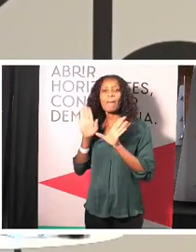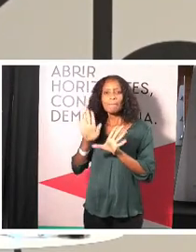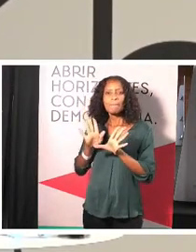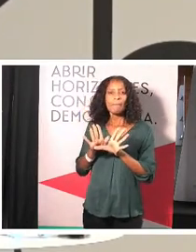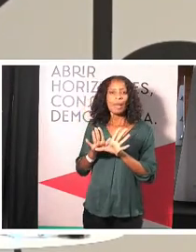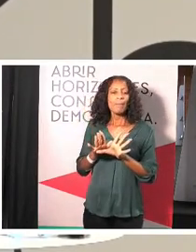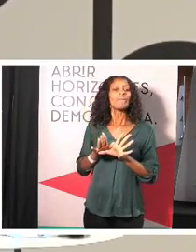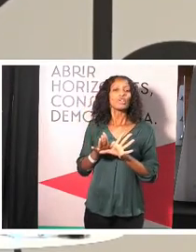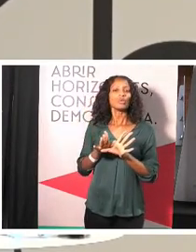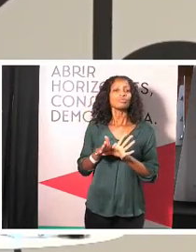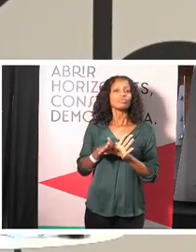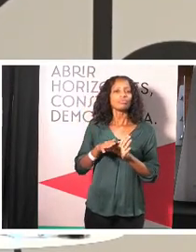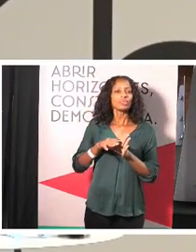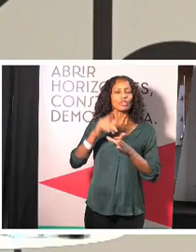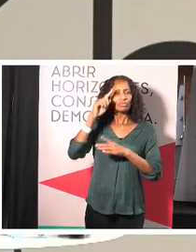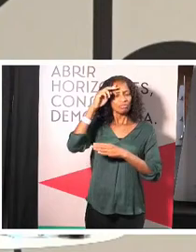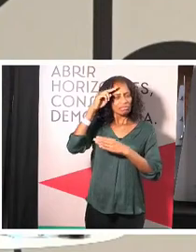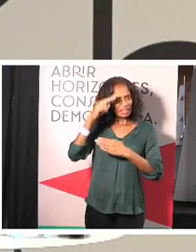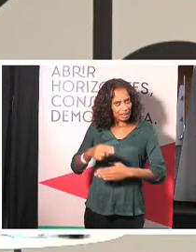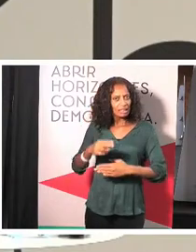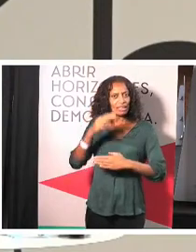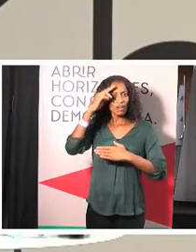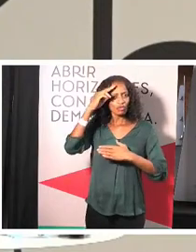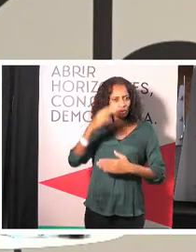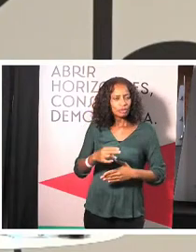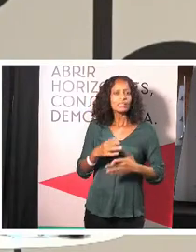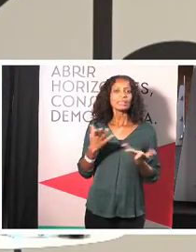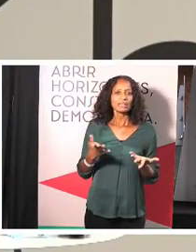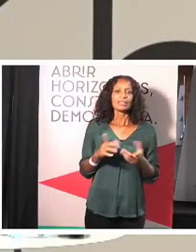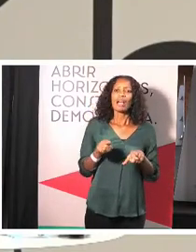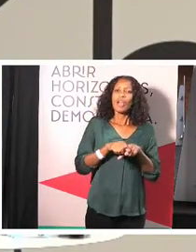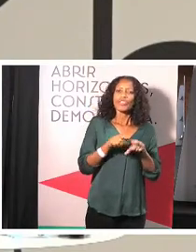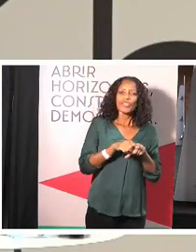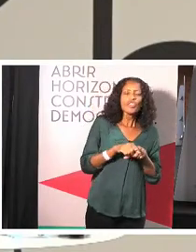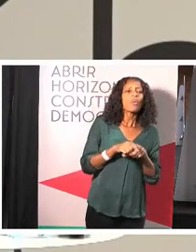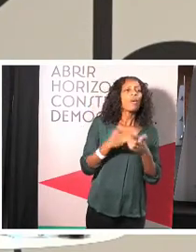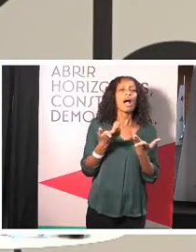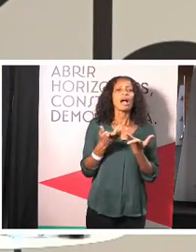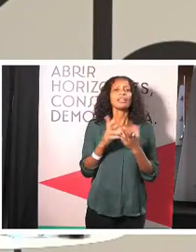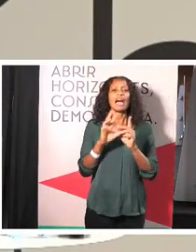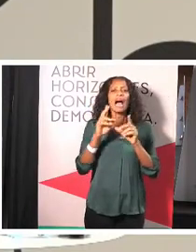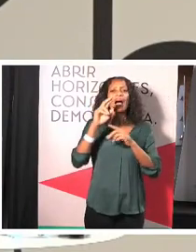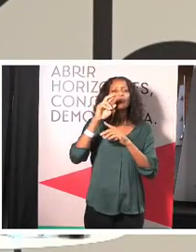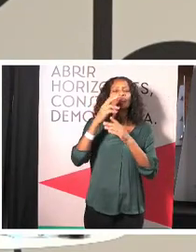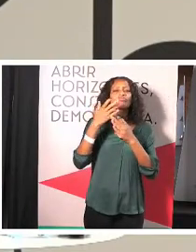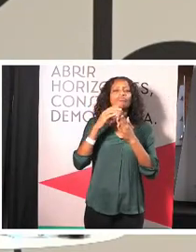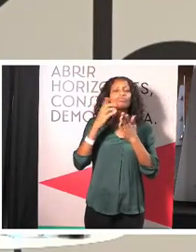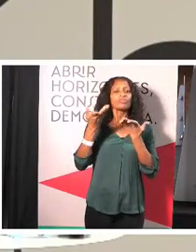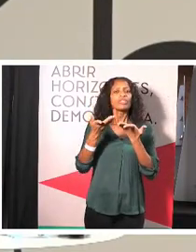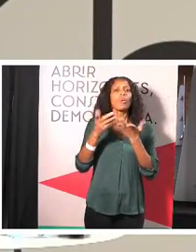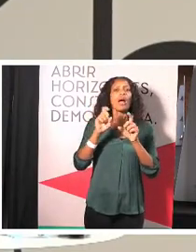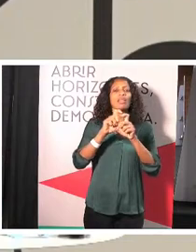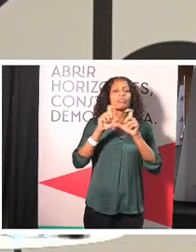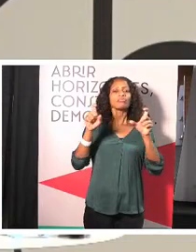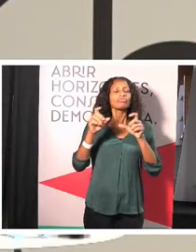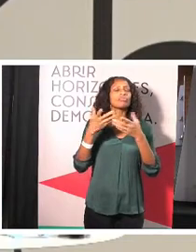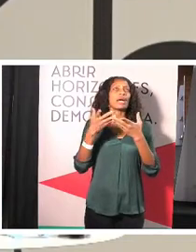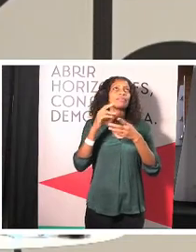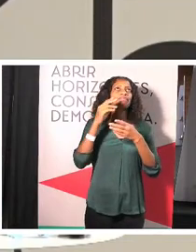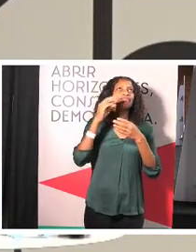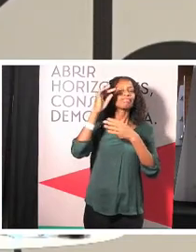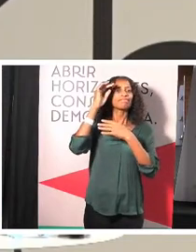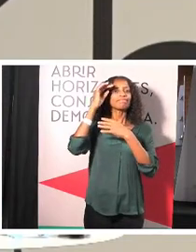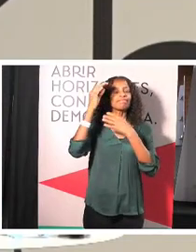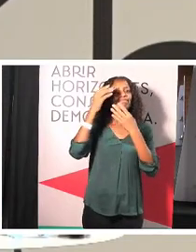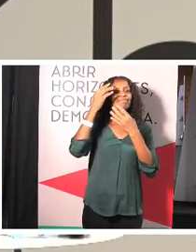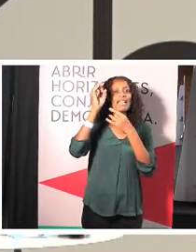y viviendo una vida que merezca ser vivida, como la plantea el feminismo, con la idea de los cuidados, o como lo plantea el ecologismo, con la idea